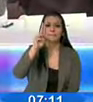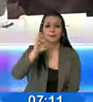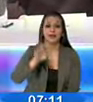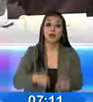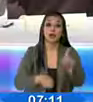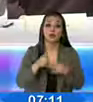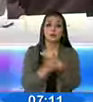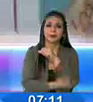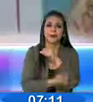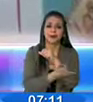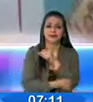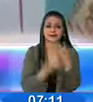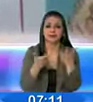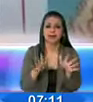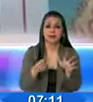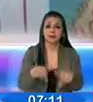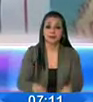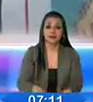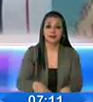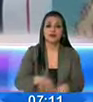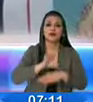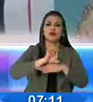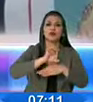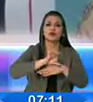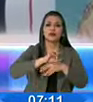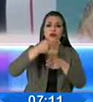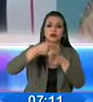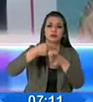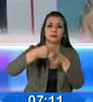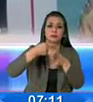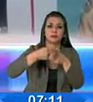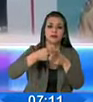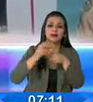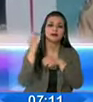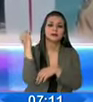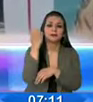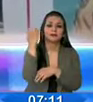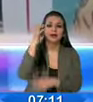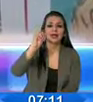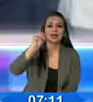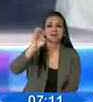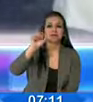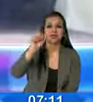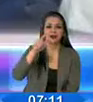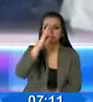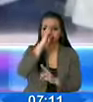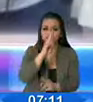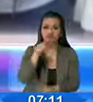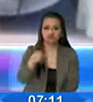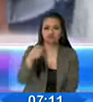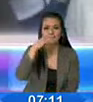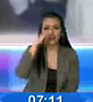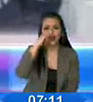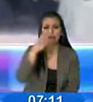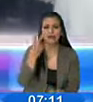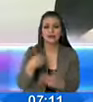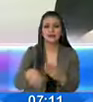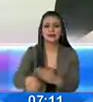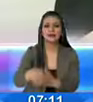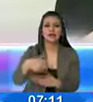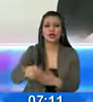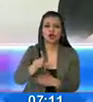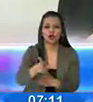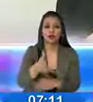No obstante, aquí se llamará Alerta Emilia en honor a la menor Lojana, que fue raptada y luego asesinada el año pasado.